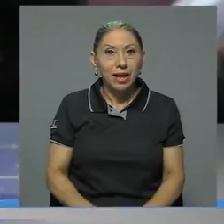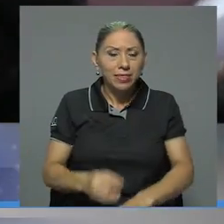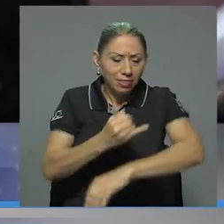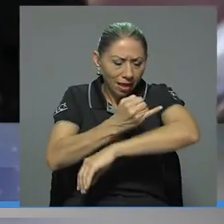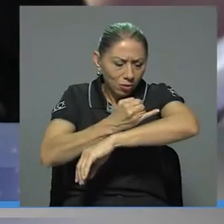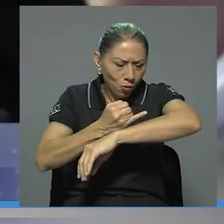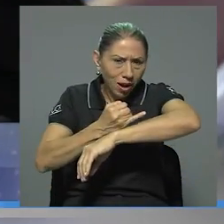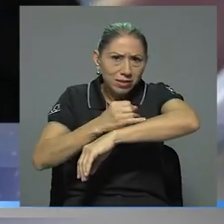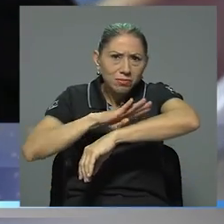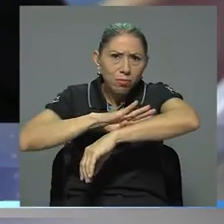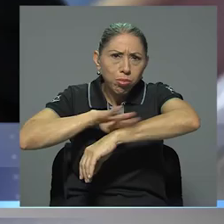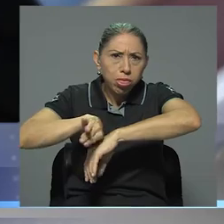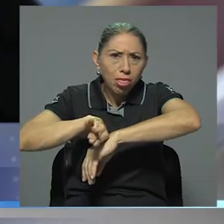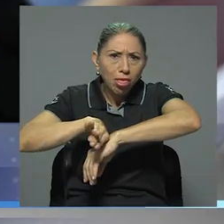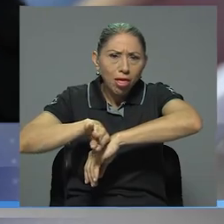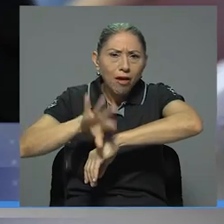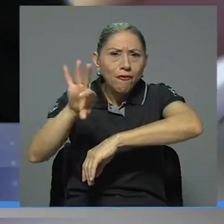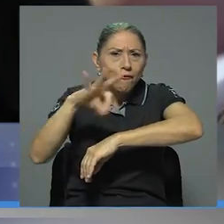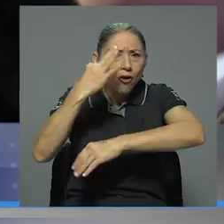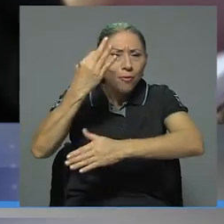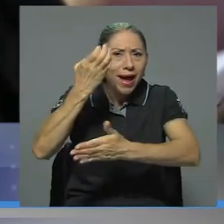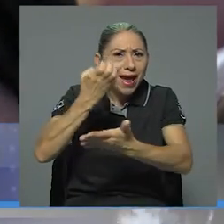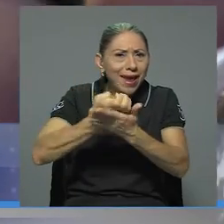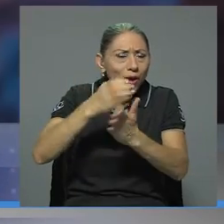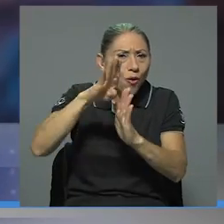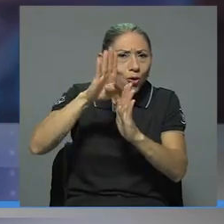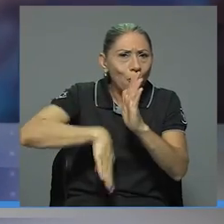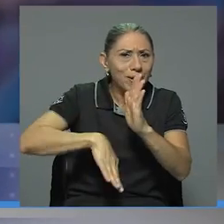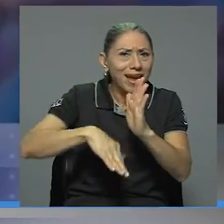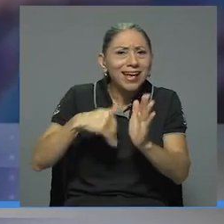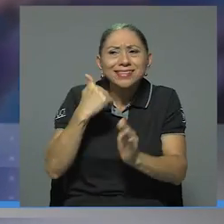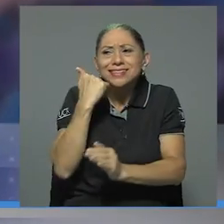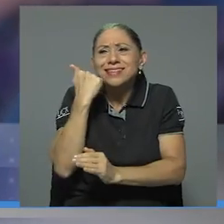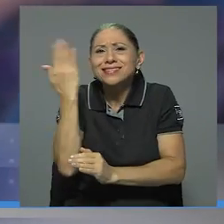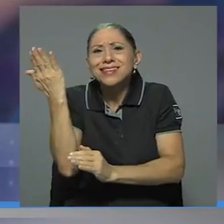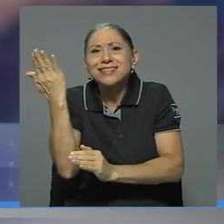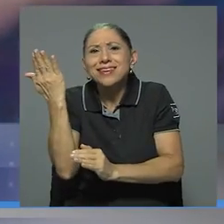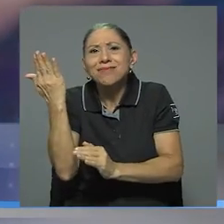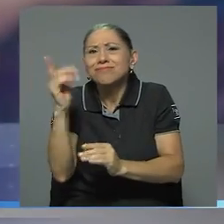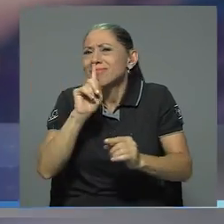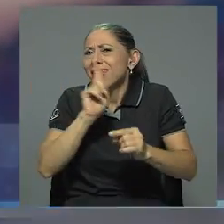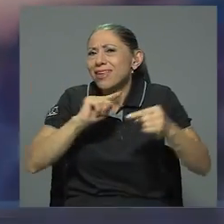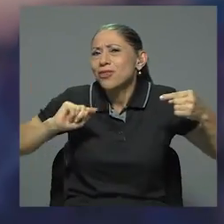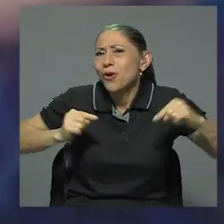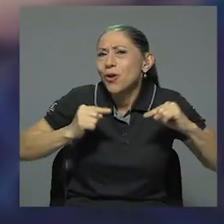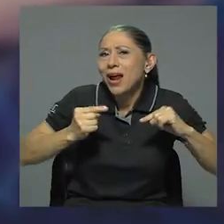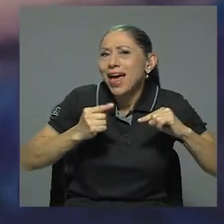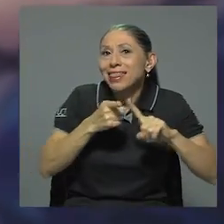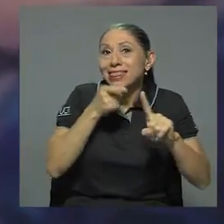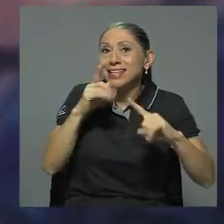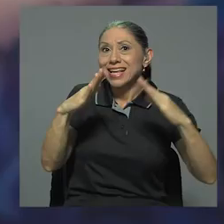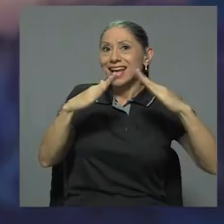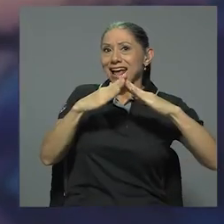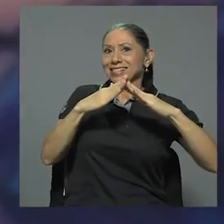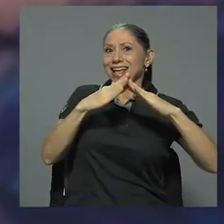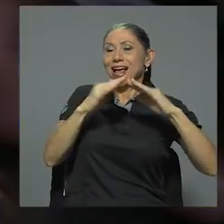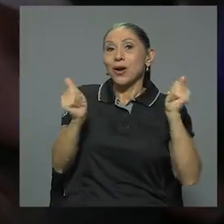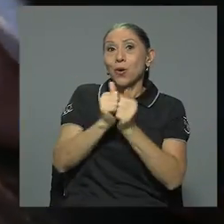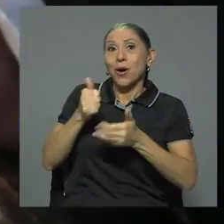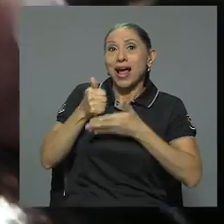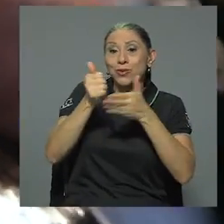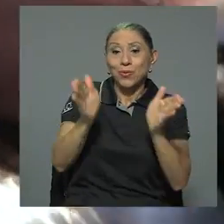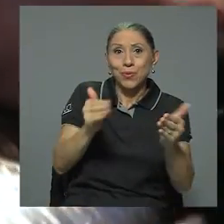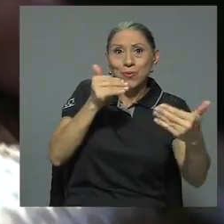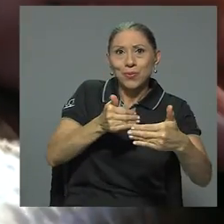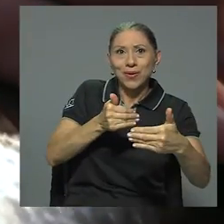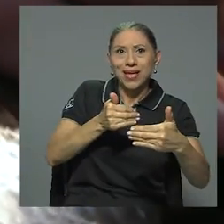Remover tatuajes de forma económica, sencilla e indolora desde casa y con ayuda de un kit fue la idea que presentaron seis